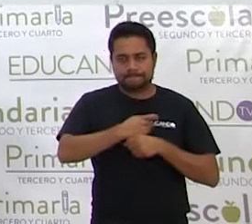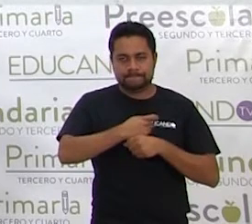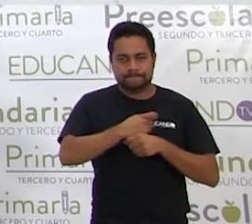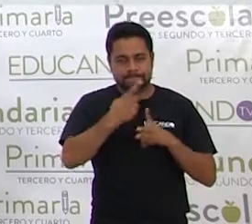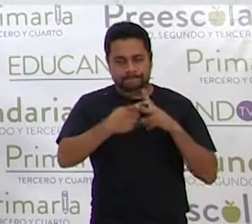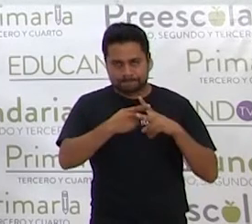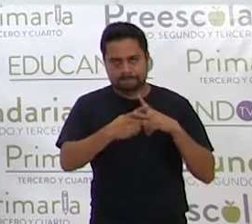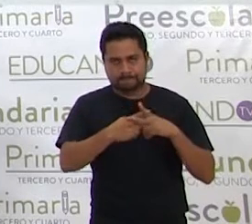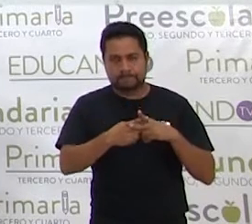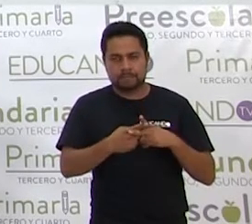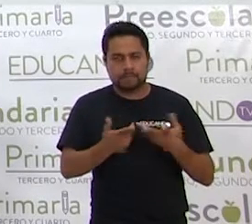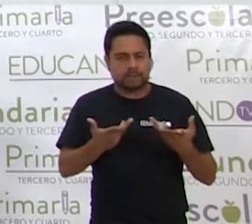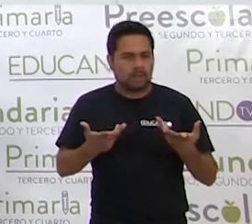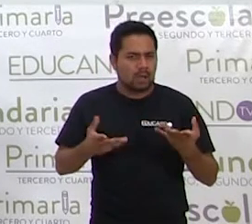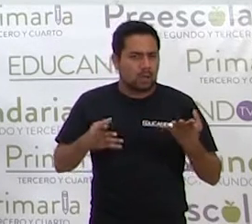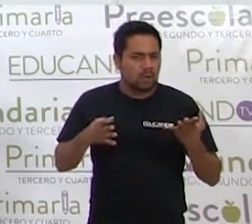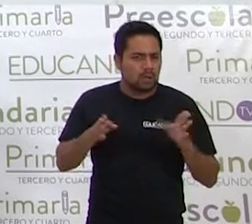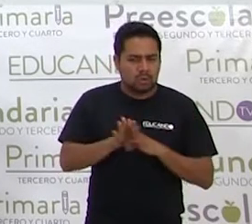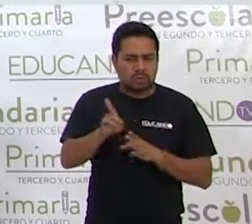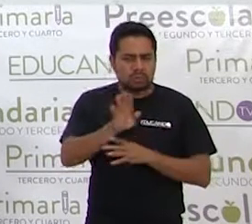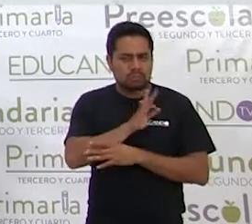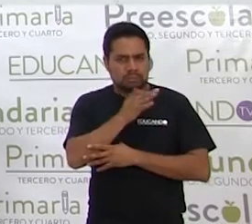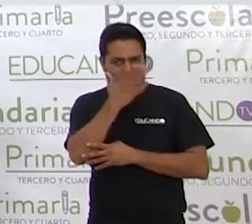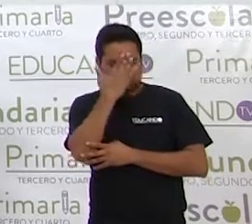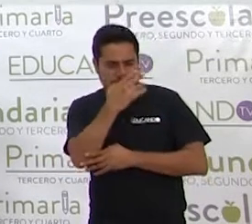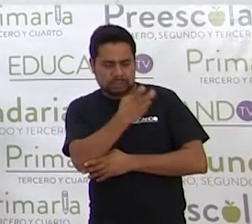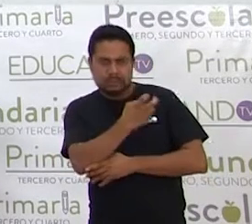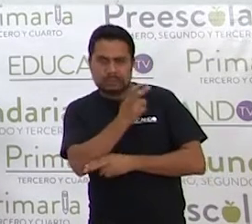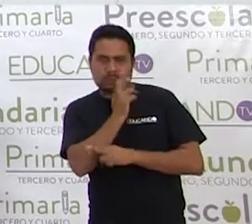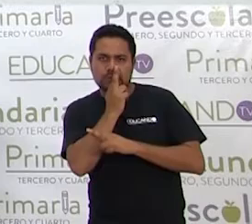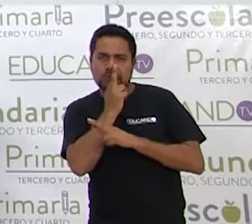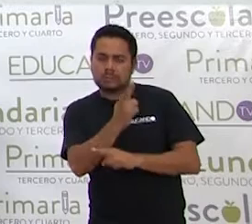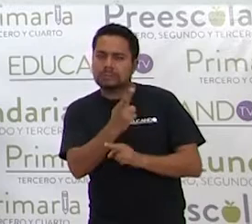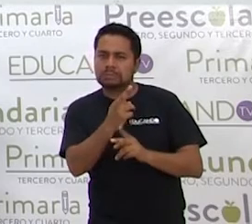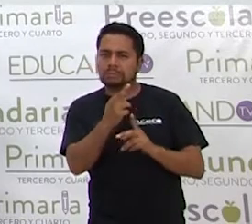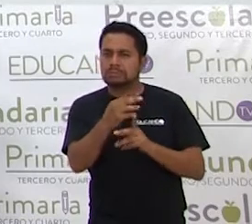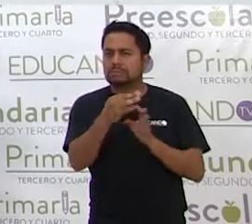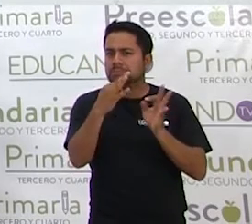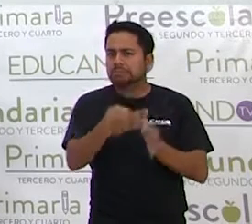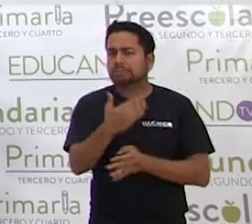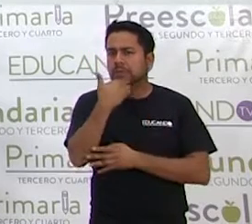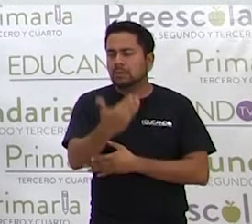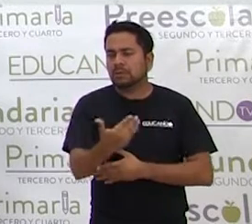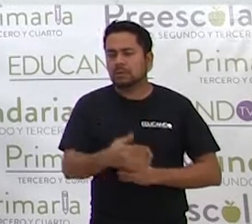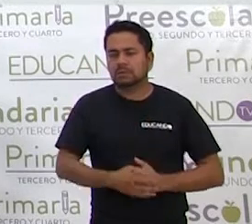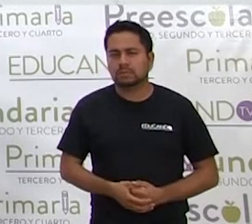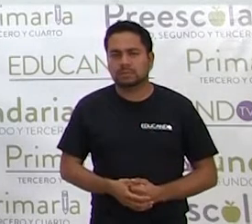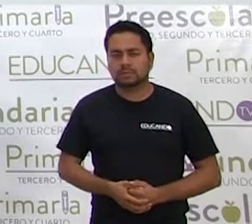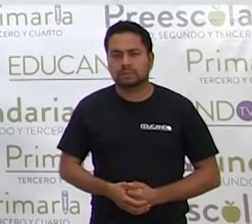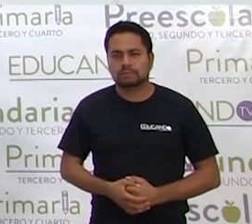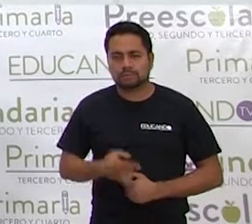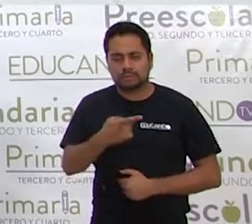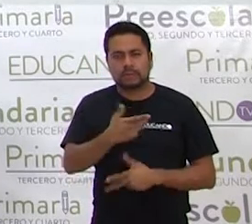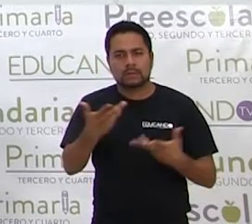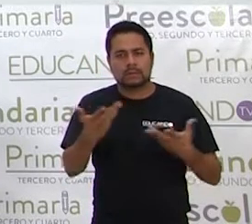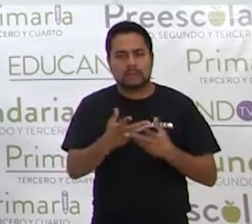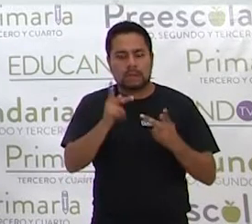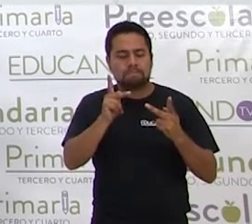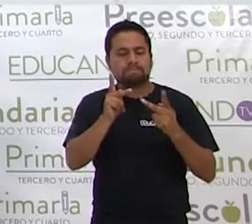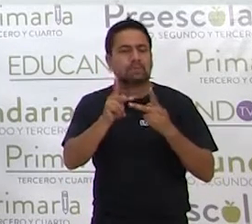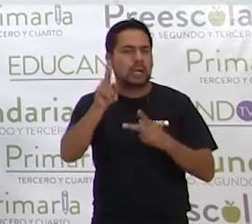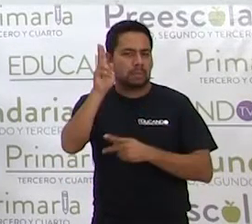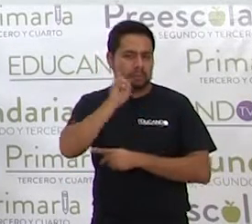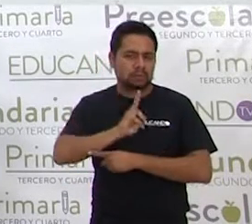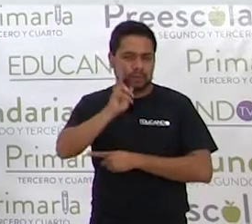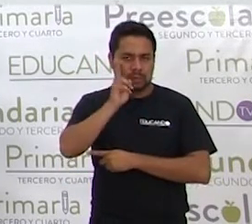bueno como vamos a saber que este resultado está correcto y vamos a hacer la comprobación